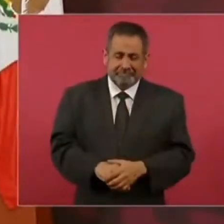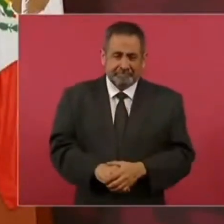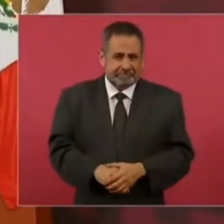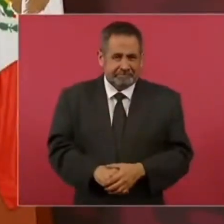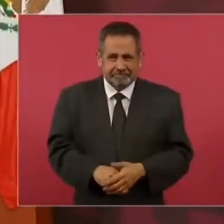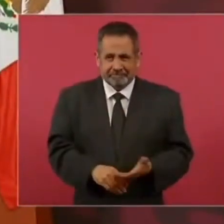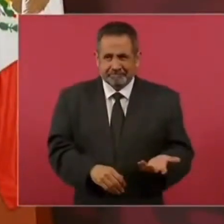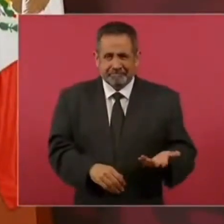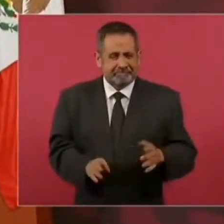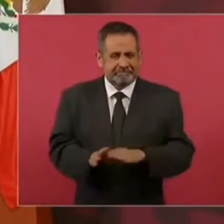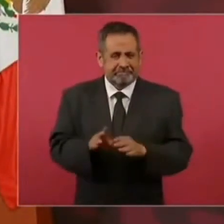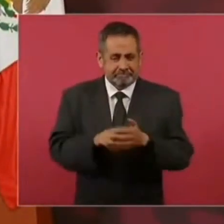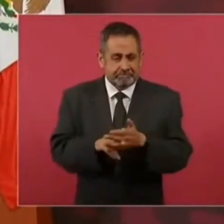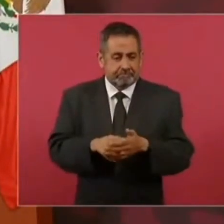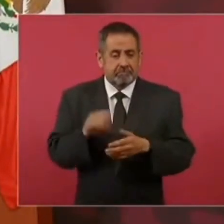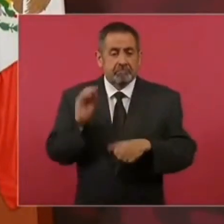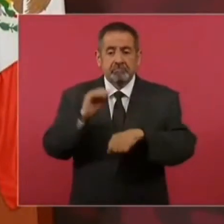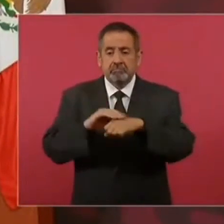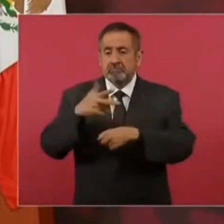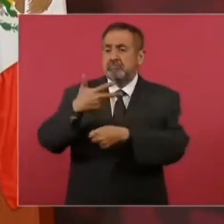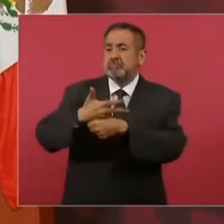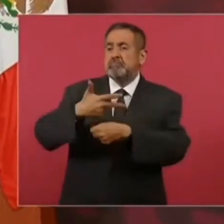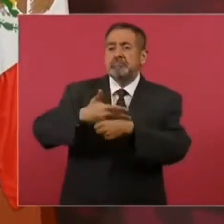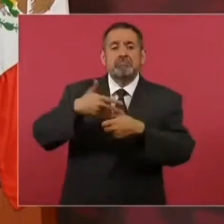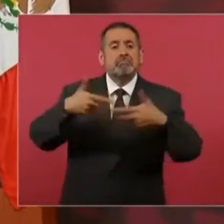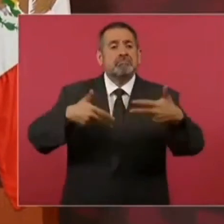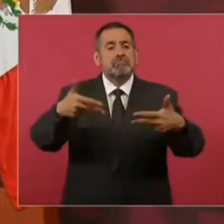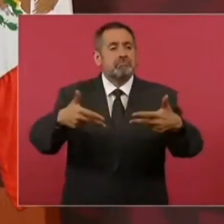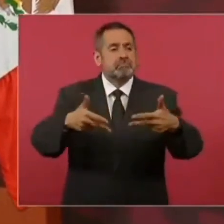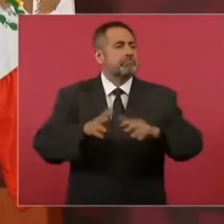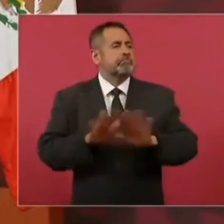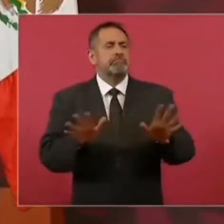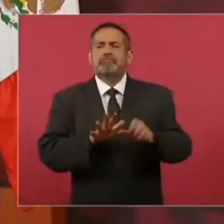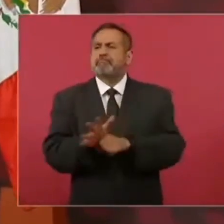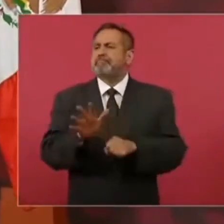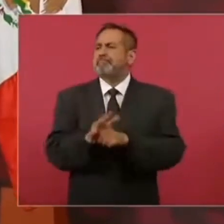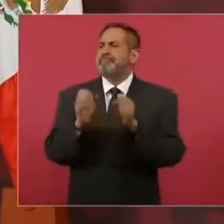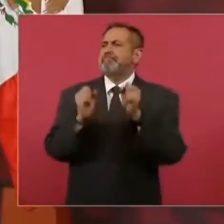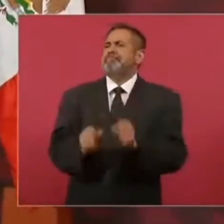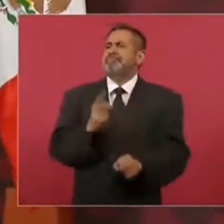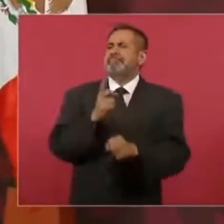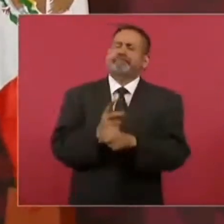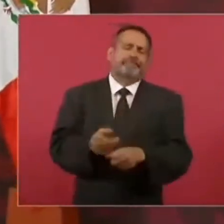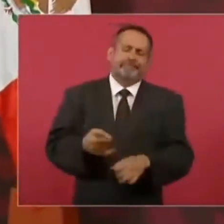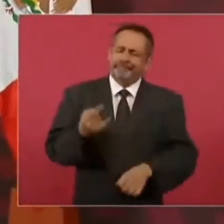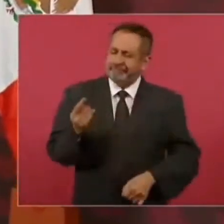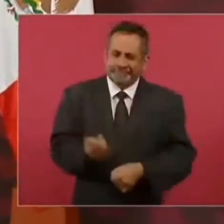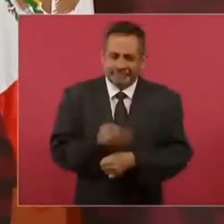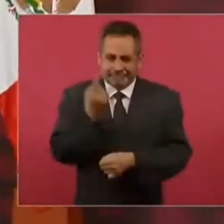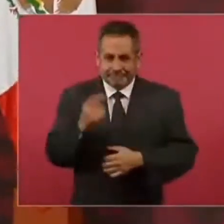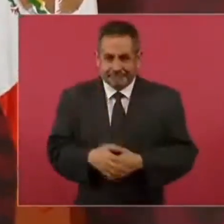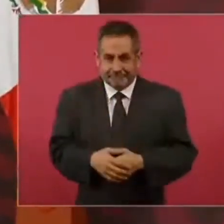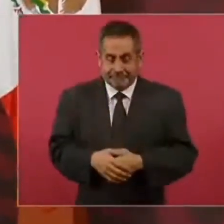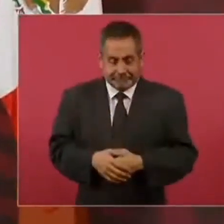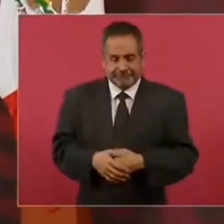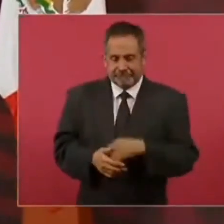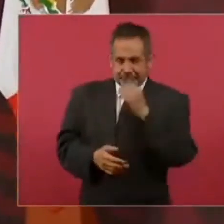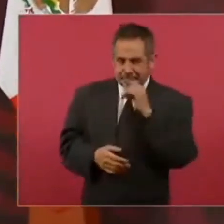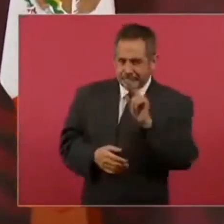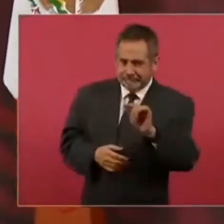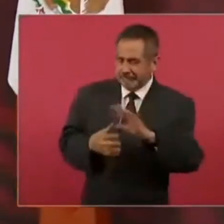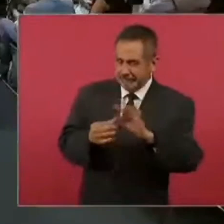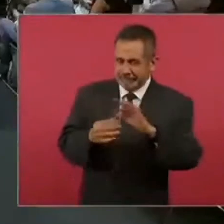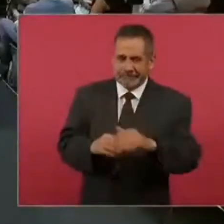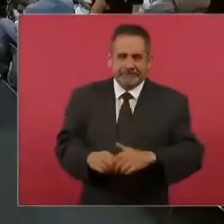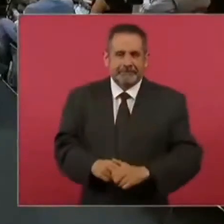fuesen garantía de seguridad. Bueno, espérame porque es interesante el